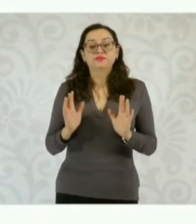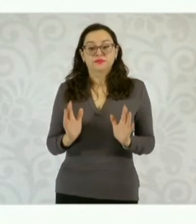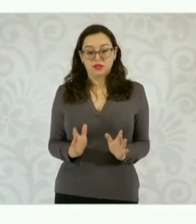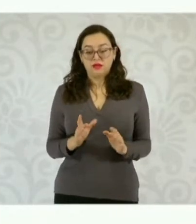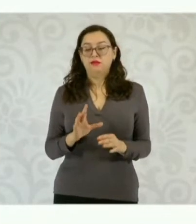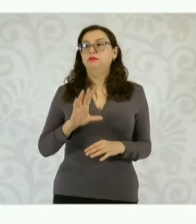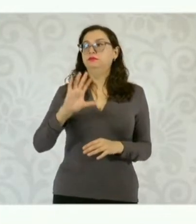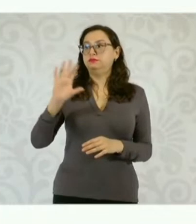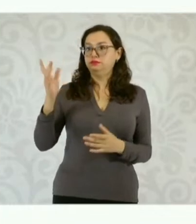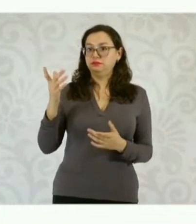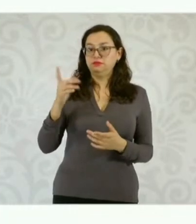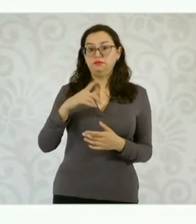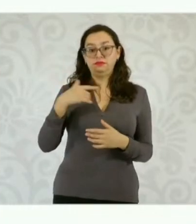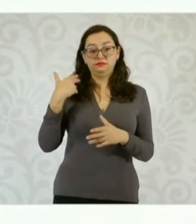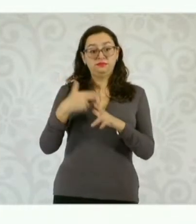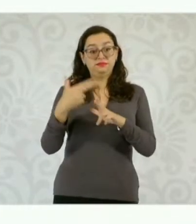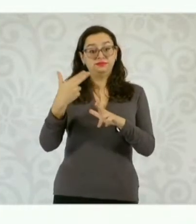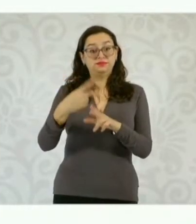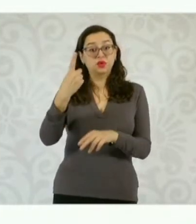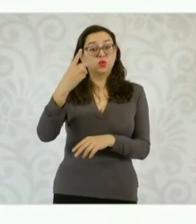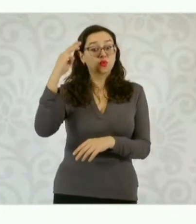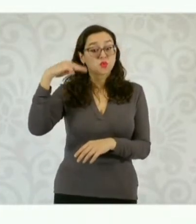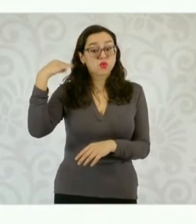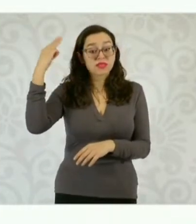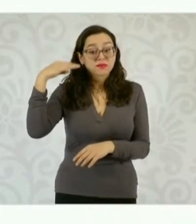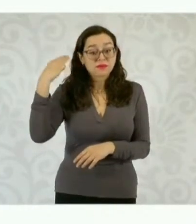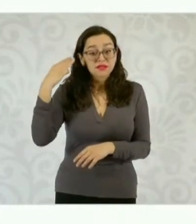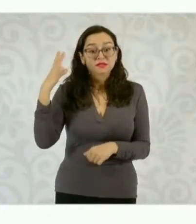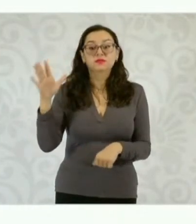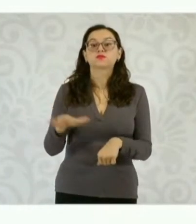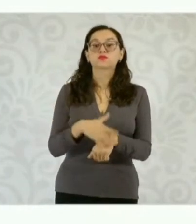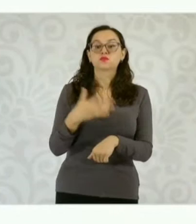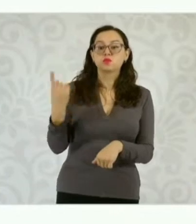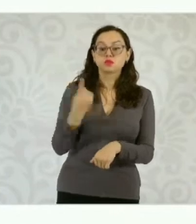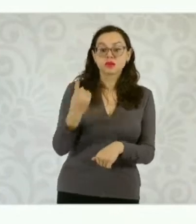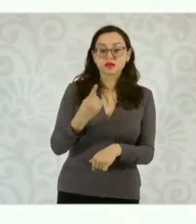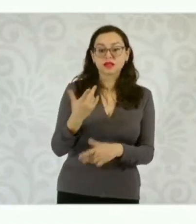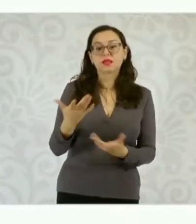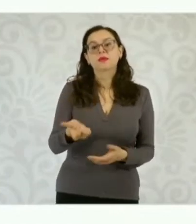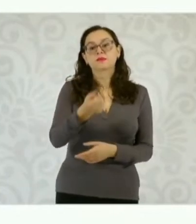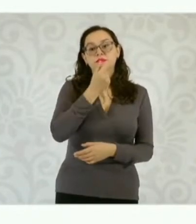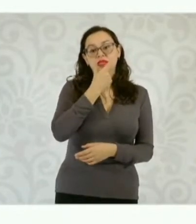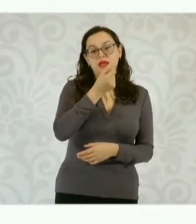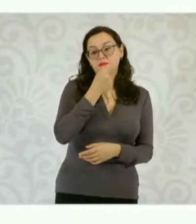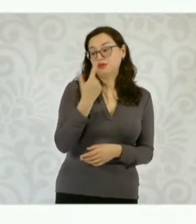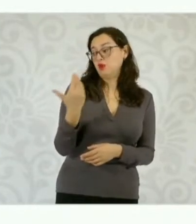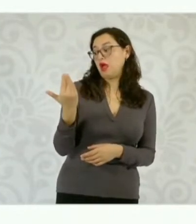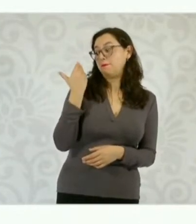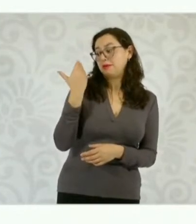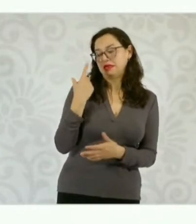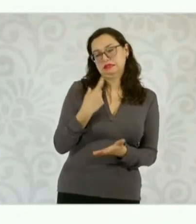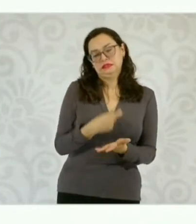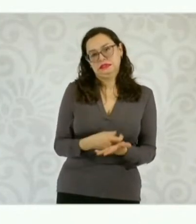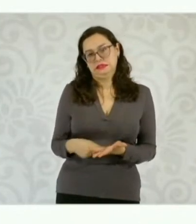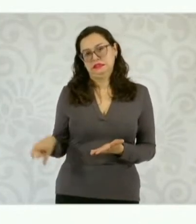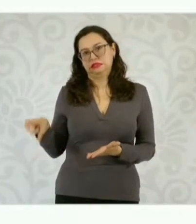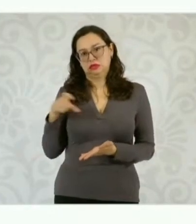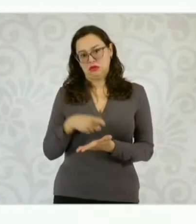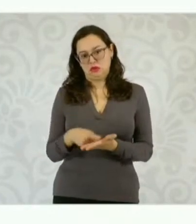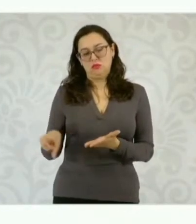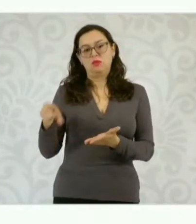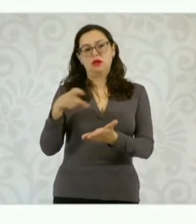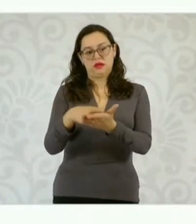uno de los proveedores. ¿Por qué hasta el 1 de marzo? Porque recuerden, hay ciertas claves que estamos comprando apenas hace algunos días que